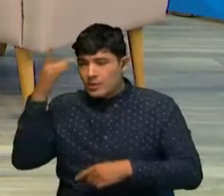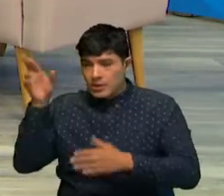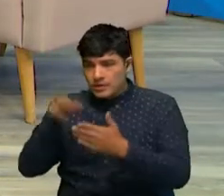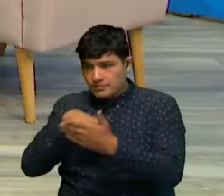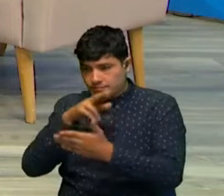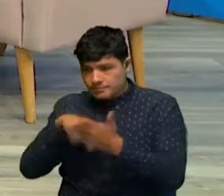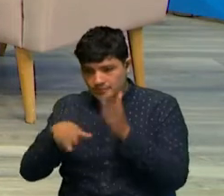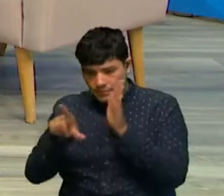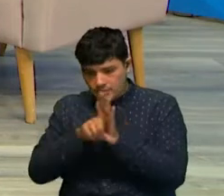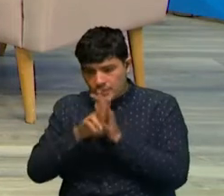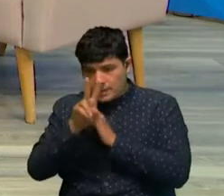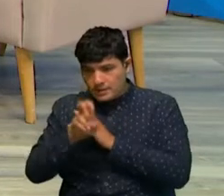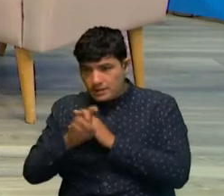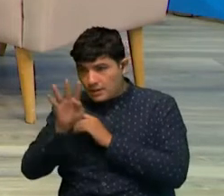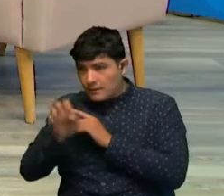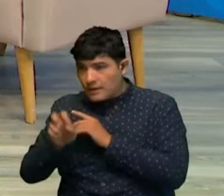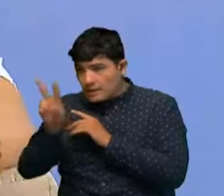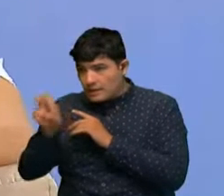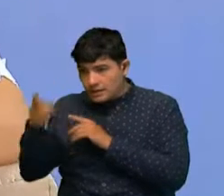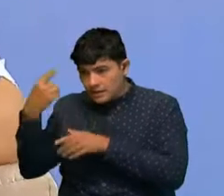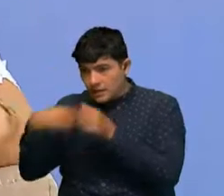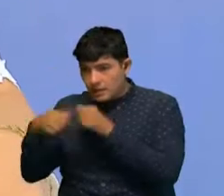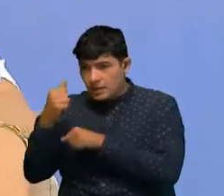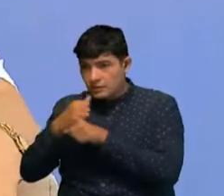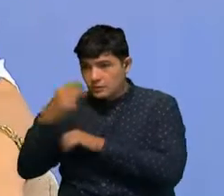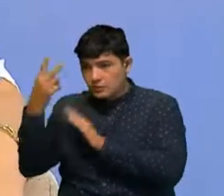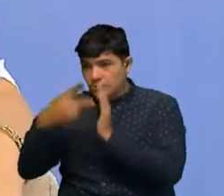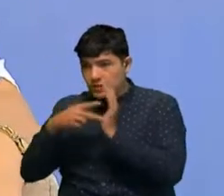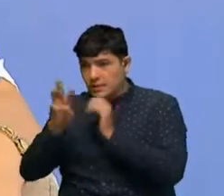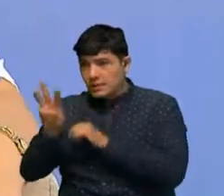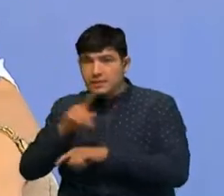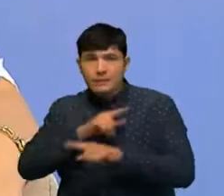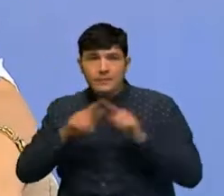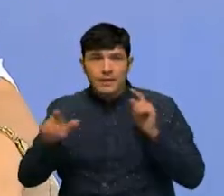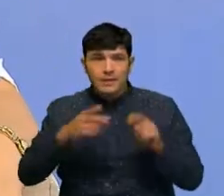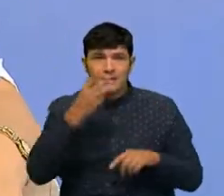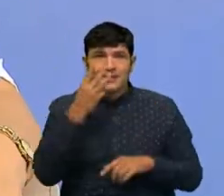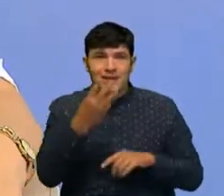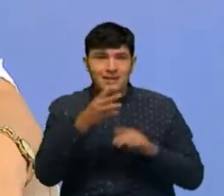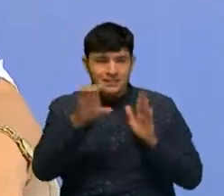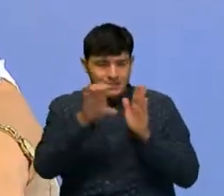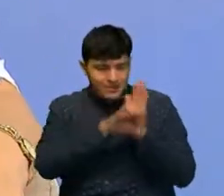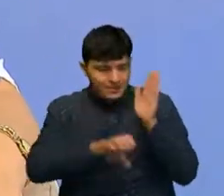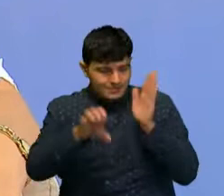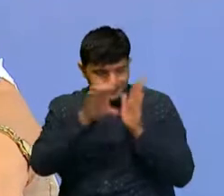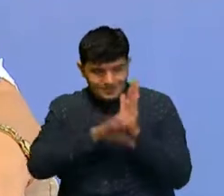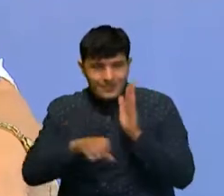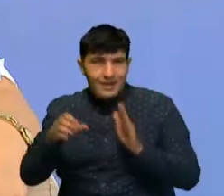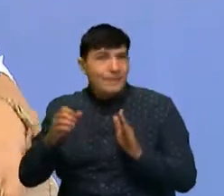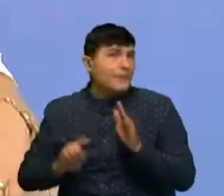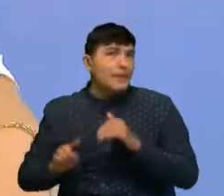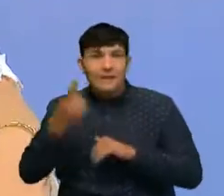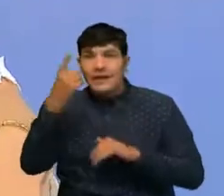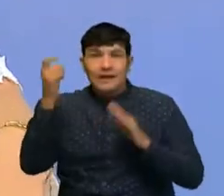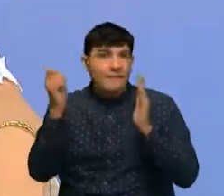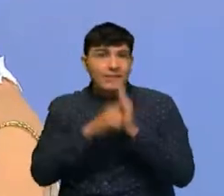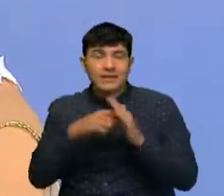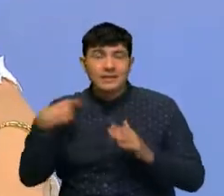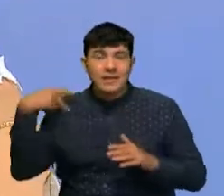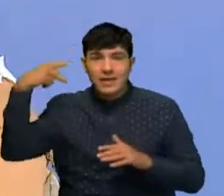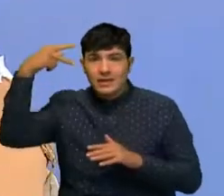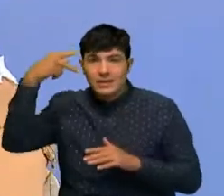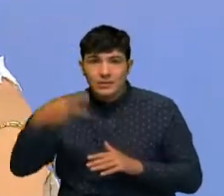la ley 797 del 2003 a través de tres sentencias, hitos, como digo yo, y la última, que